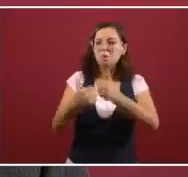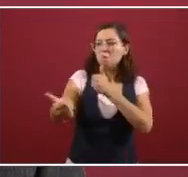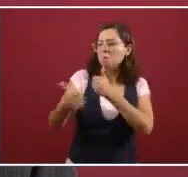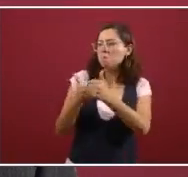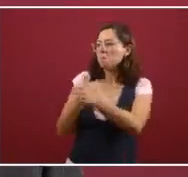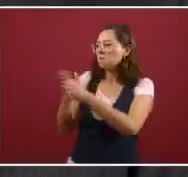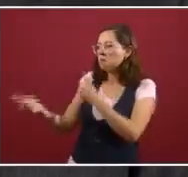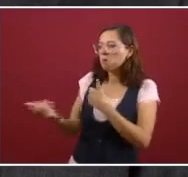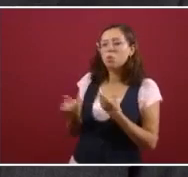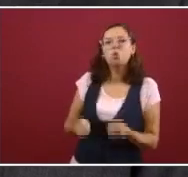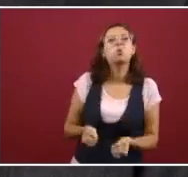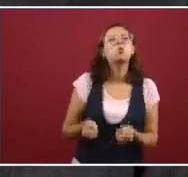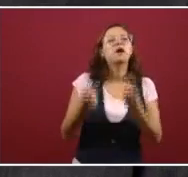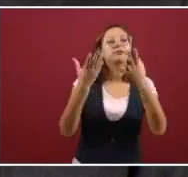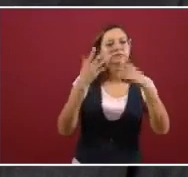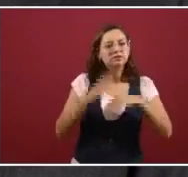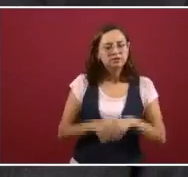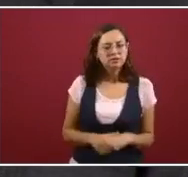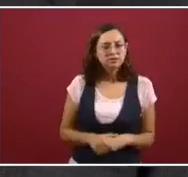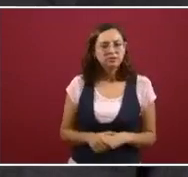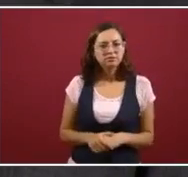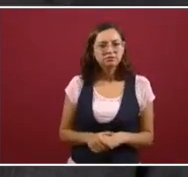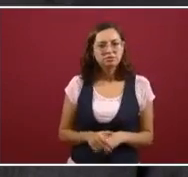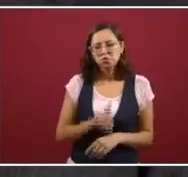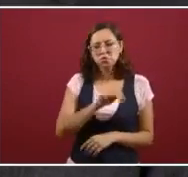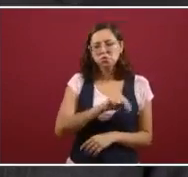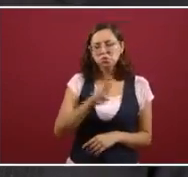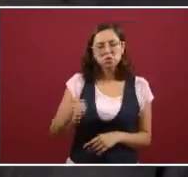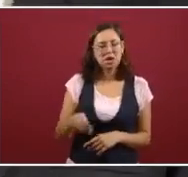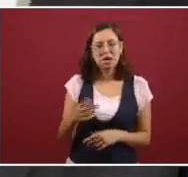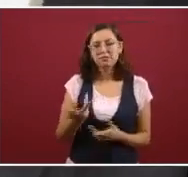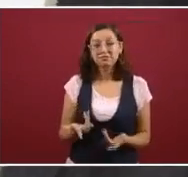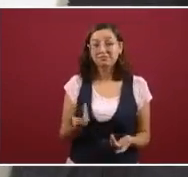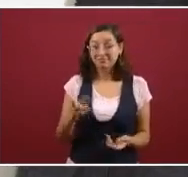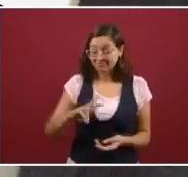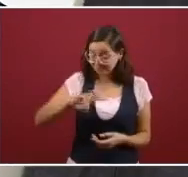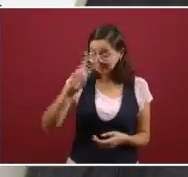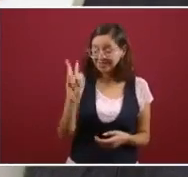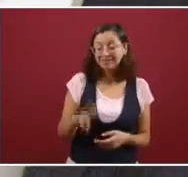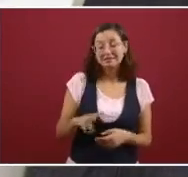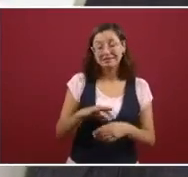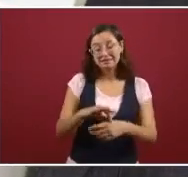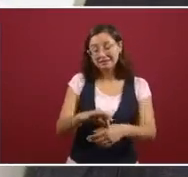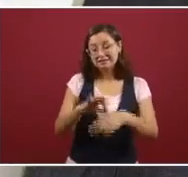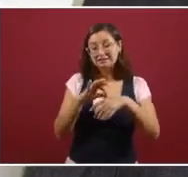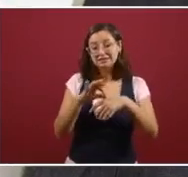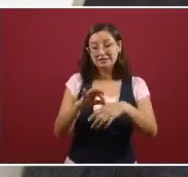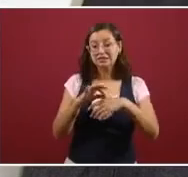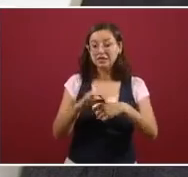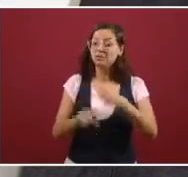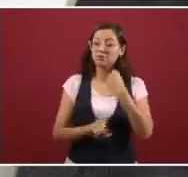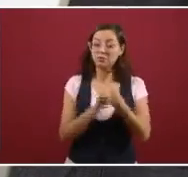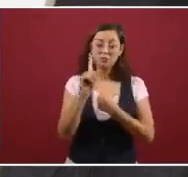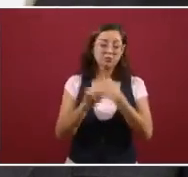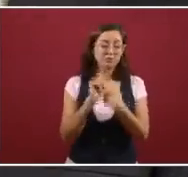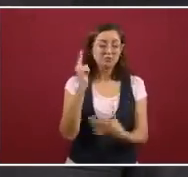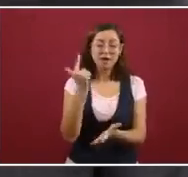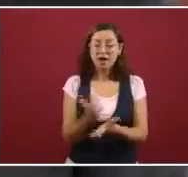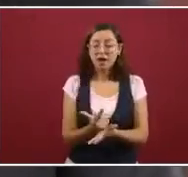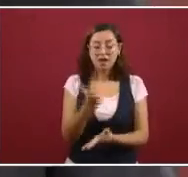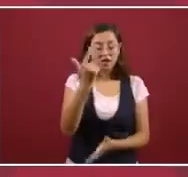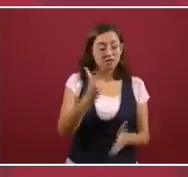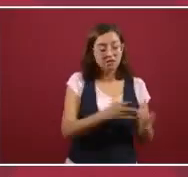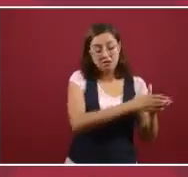y es un hecho de que hubo un problema grave en todo este periodo